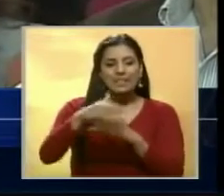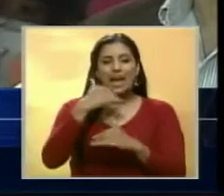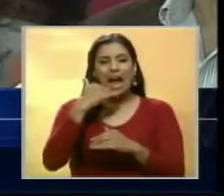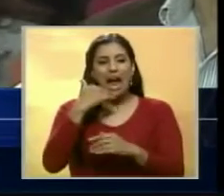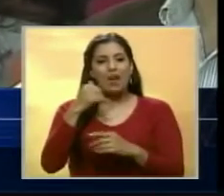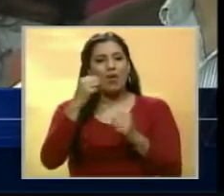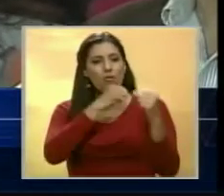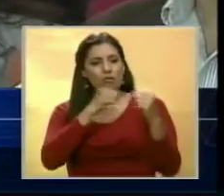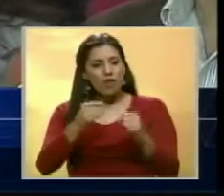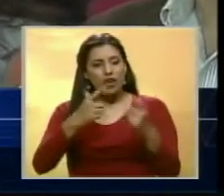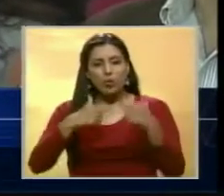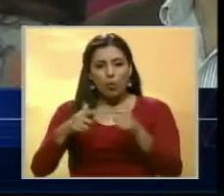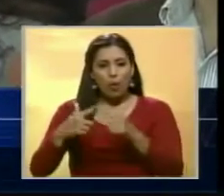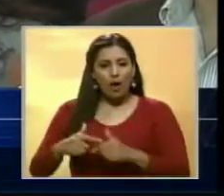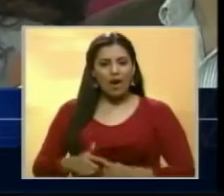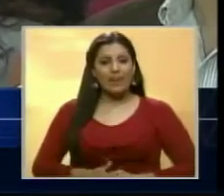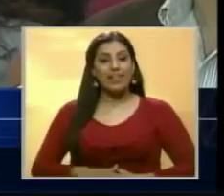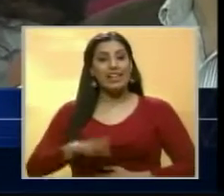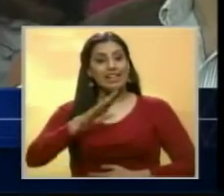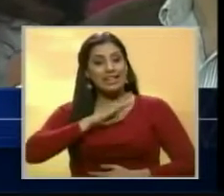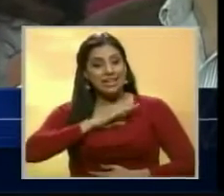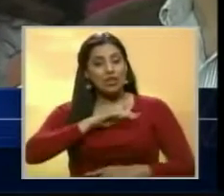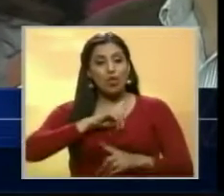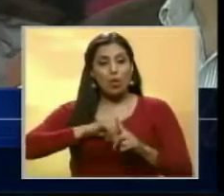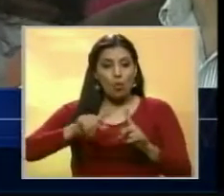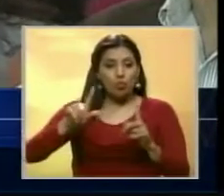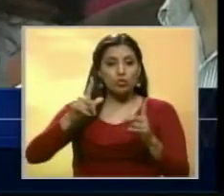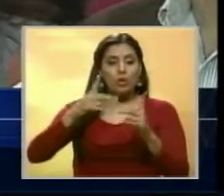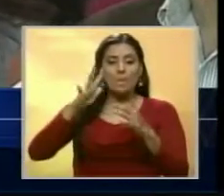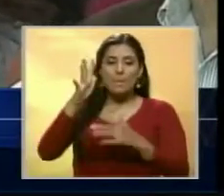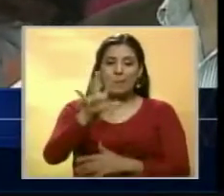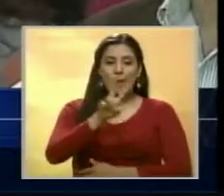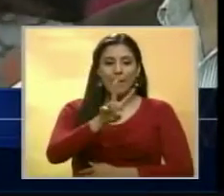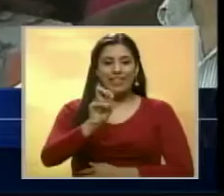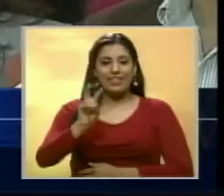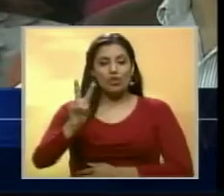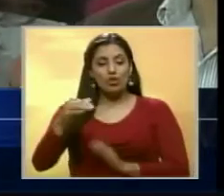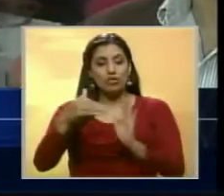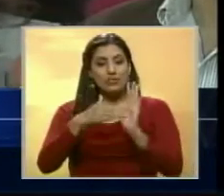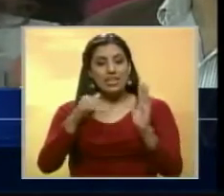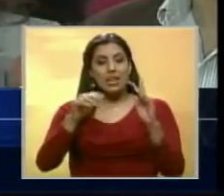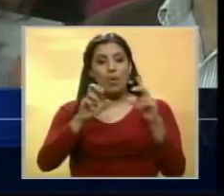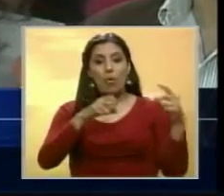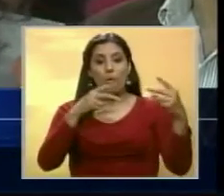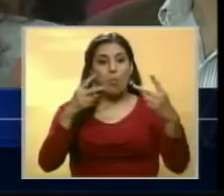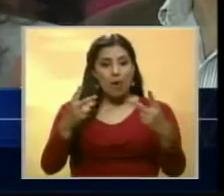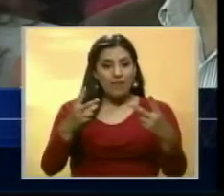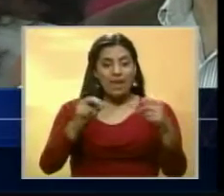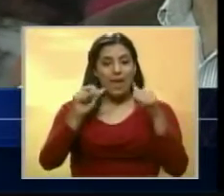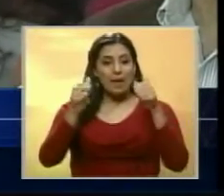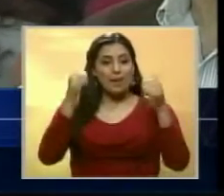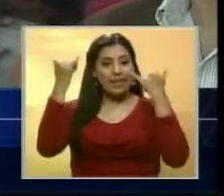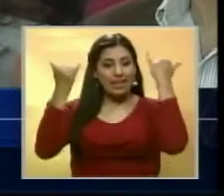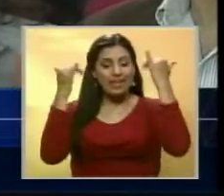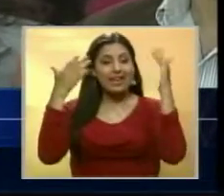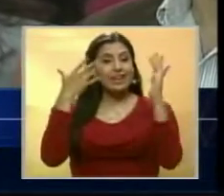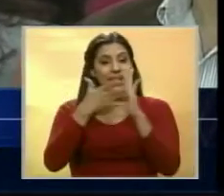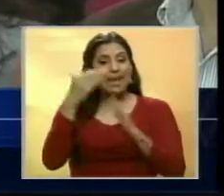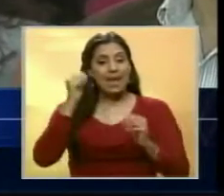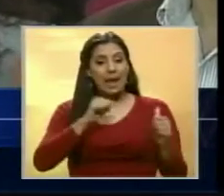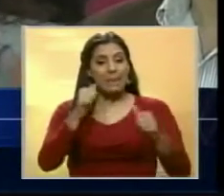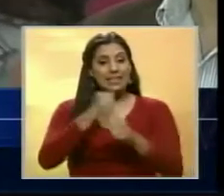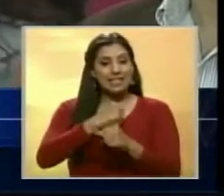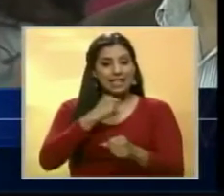huertos intensivos. Y tenemos un universo de alrededor de 22.000 nuevas iniciativas con las que